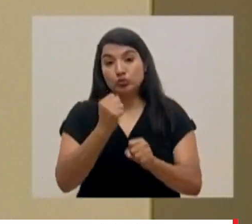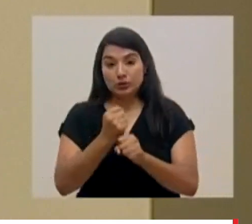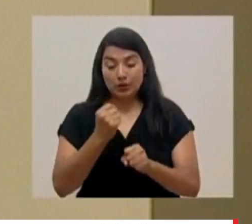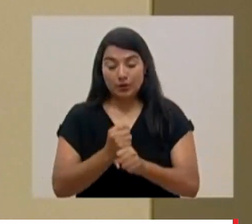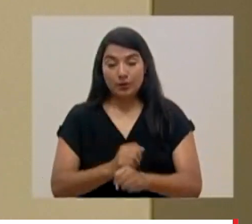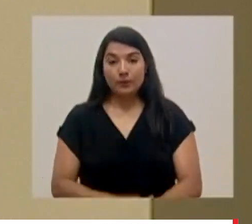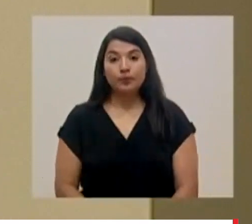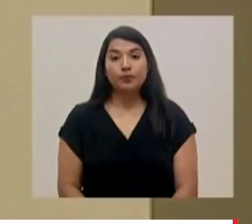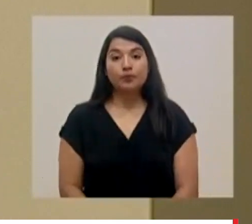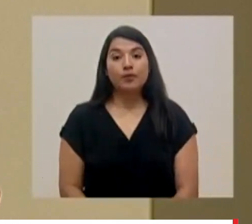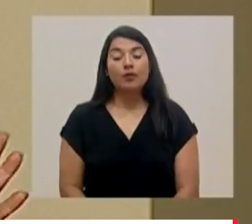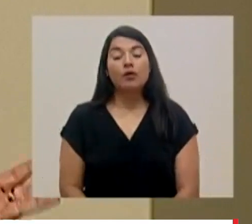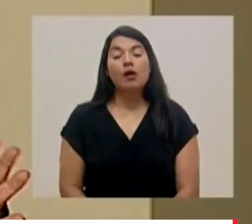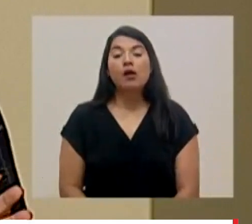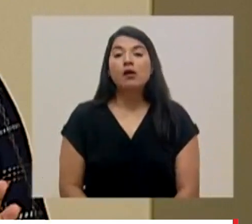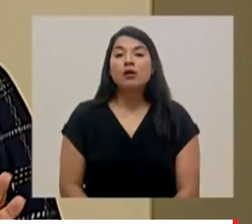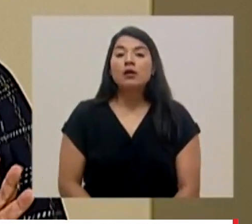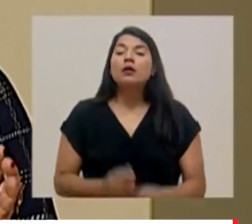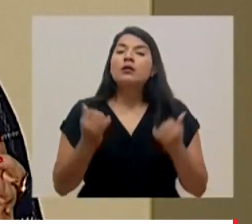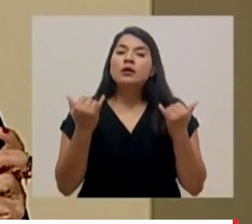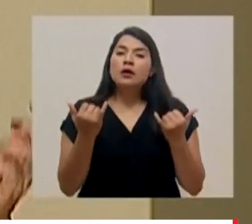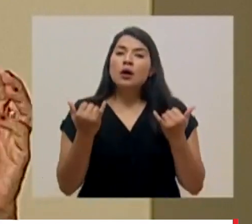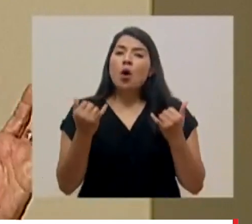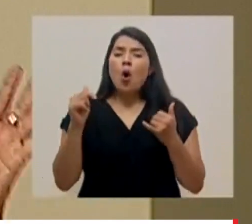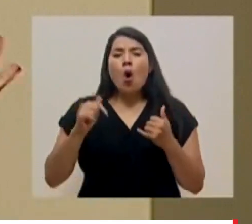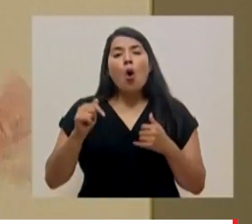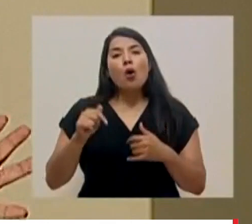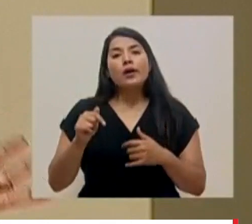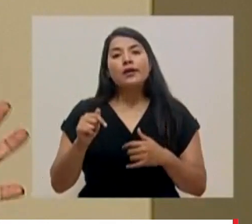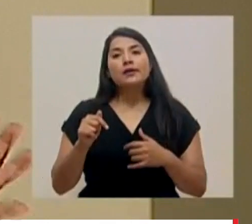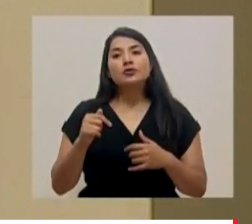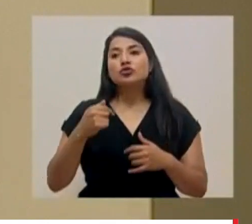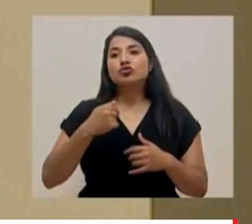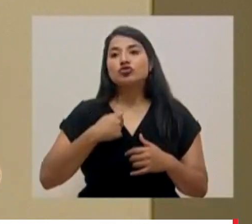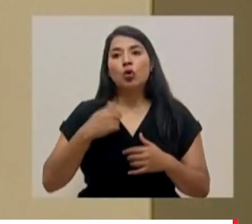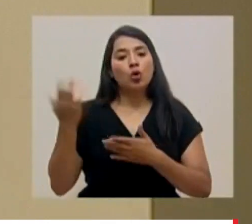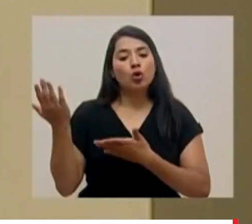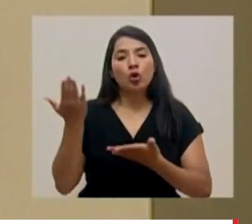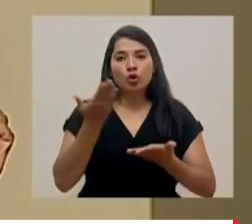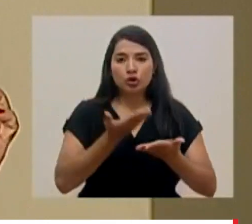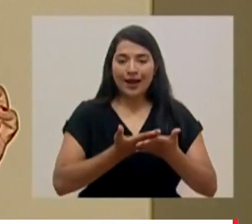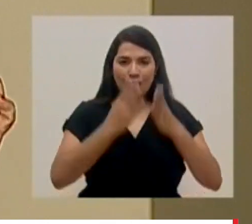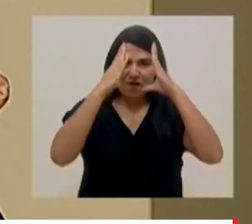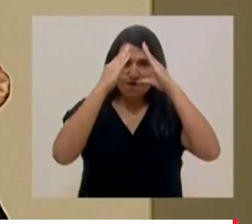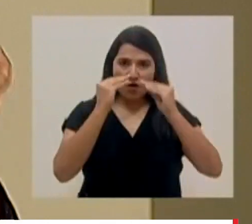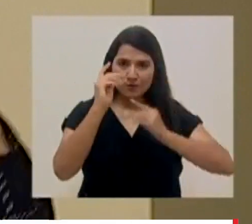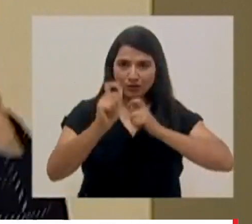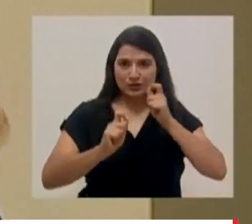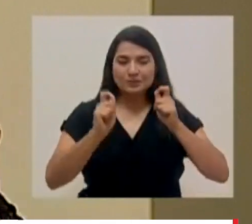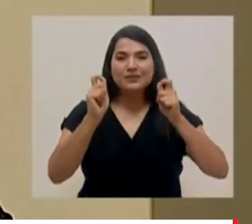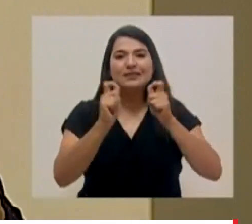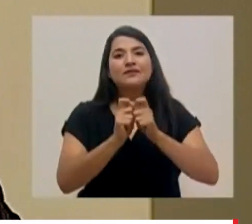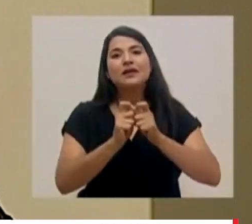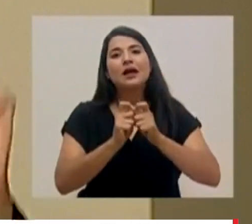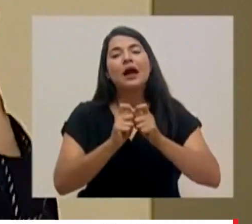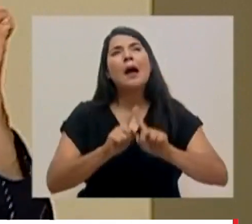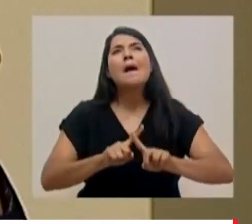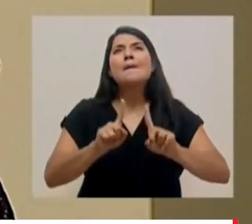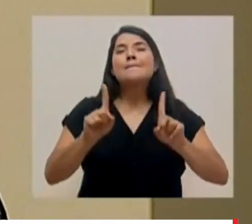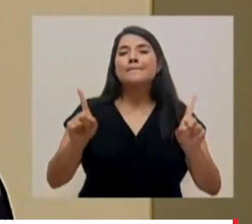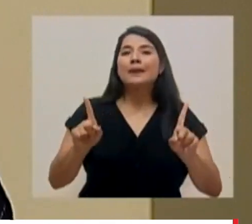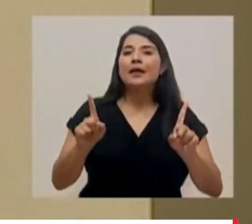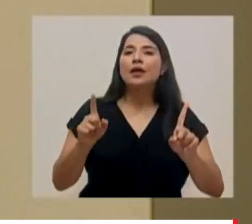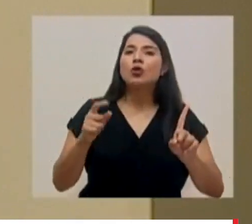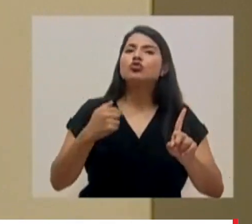trabajo. Un poco la presencia de hoy, si bien es cierto, yo no traigo datos concretos, no es decorativa, es